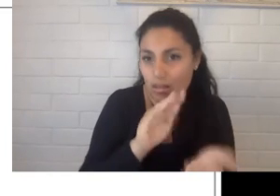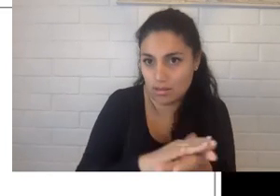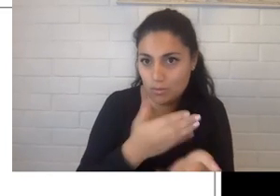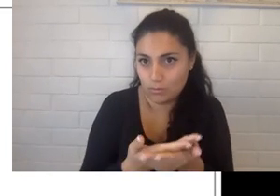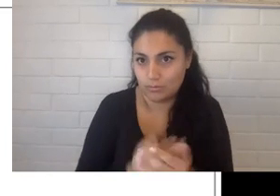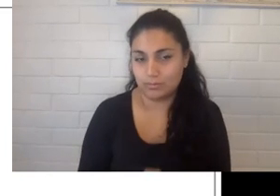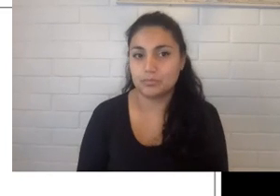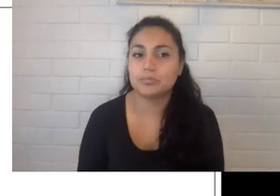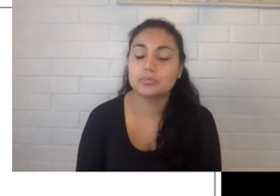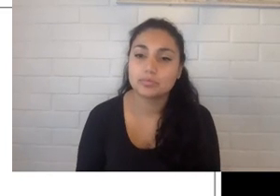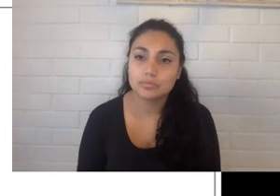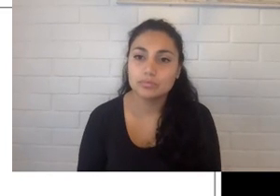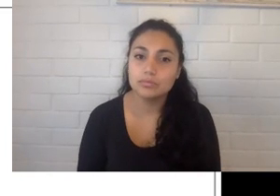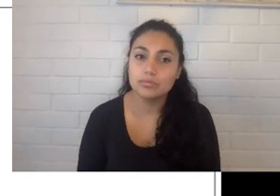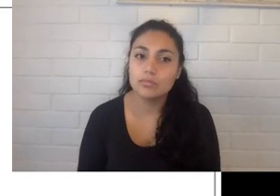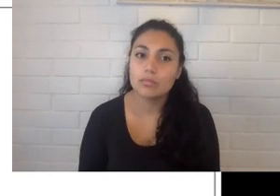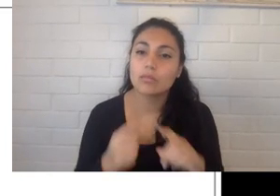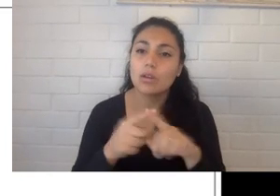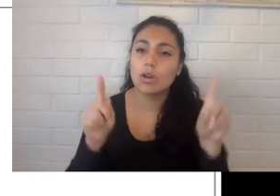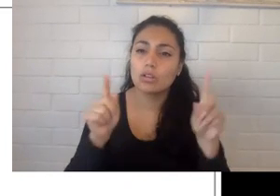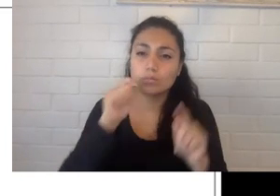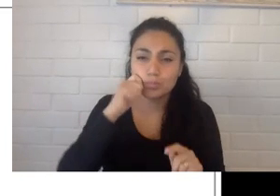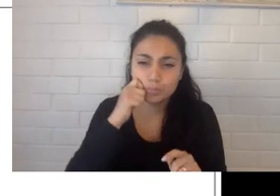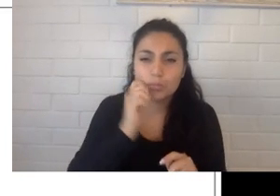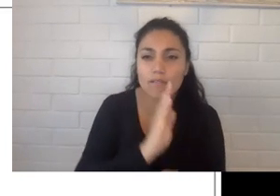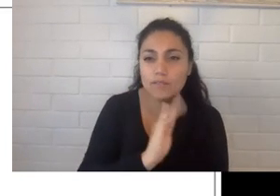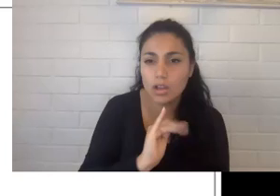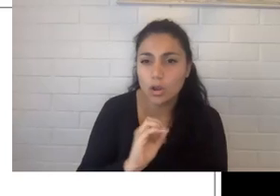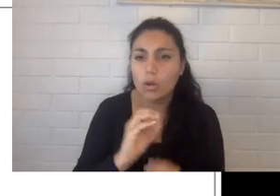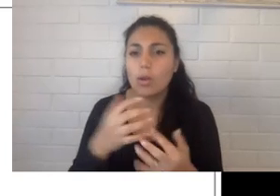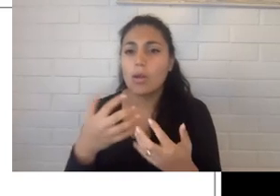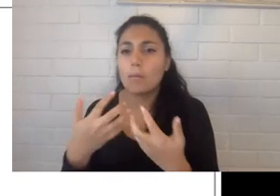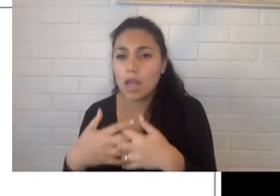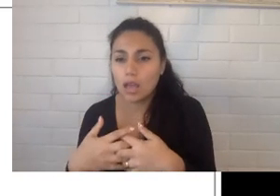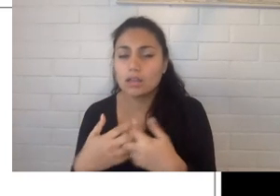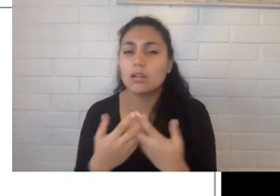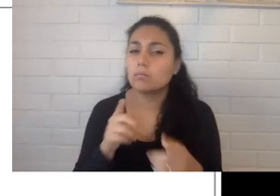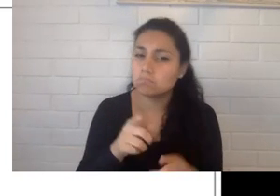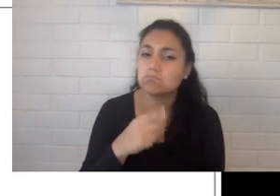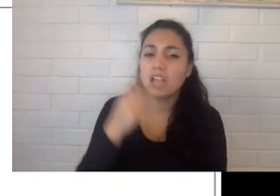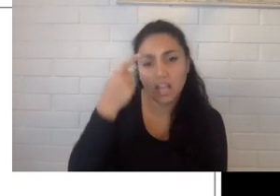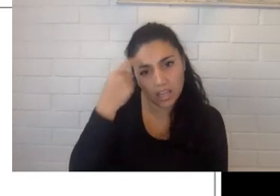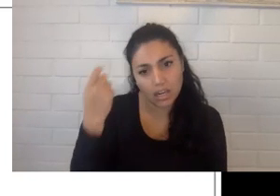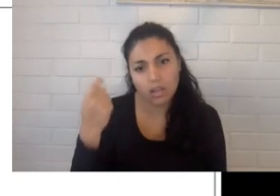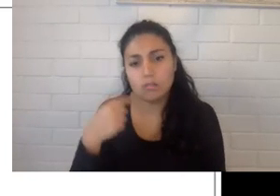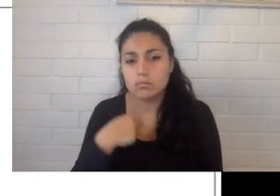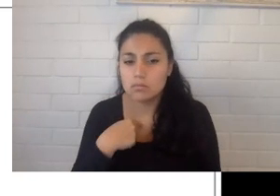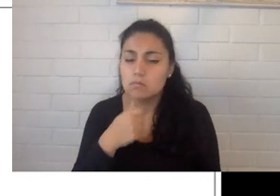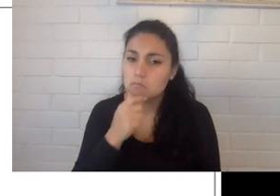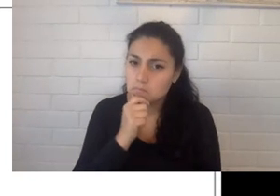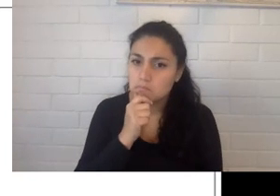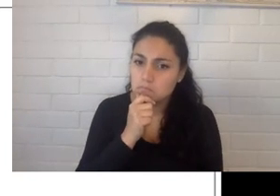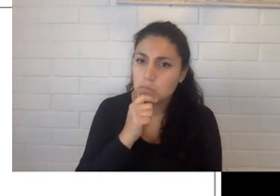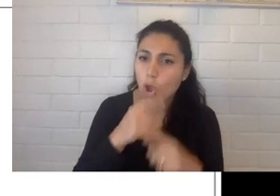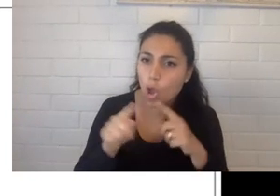¿ya? Acá tenemos una definición de biomecánica que creo, a mi parecer, que pone en tensión